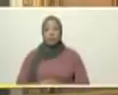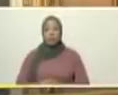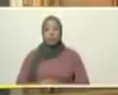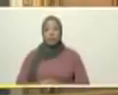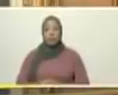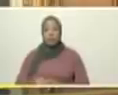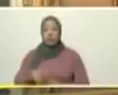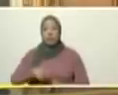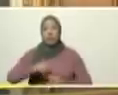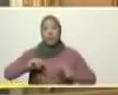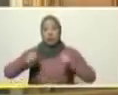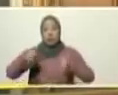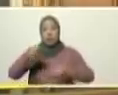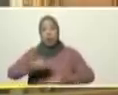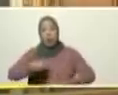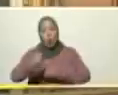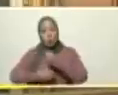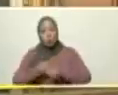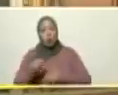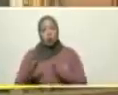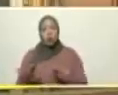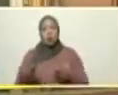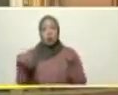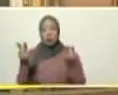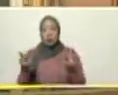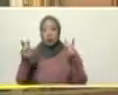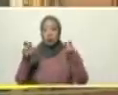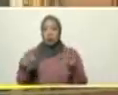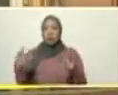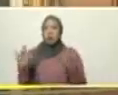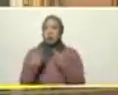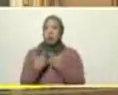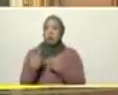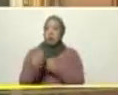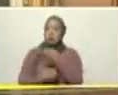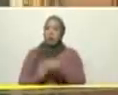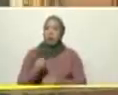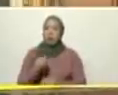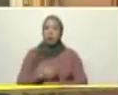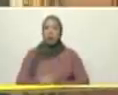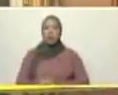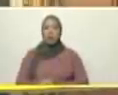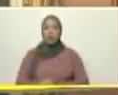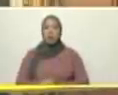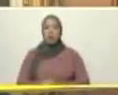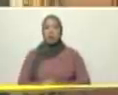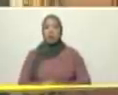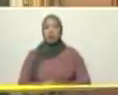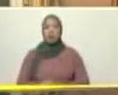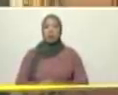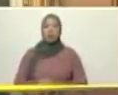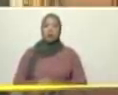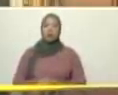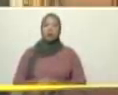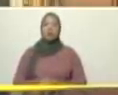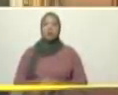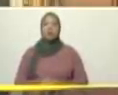Este salón fue testigo de una borrachera de poder y de la arrogancia de la